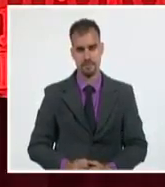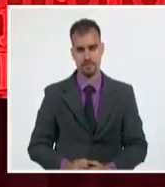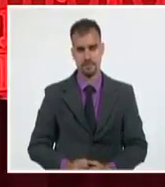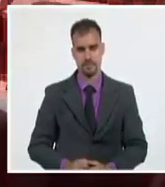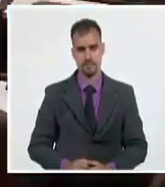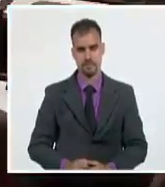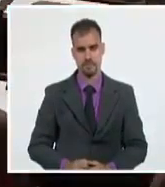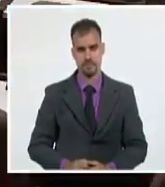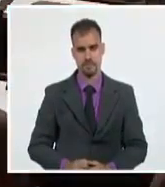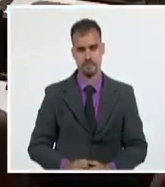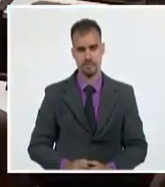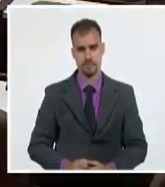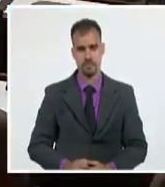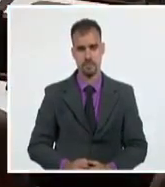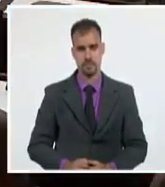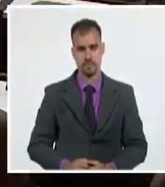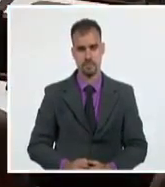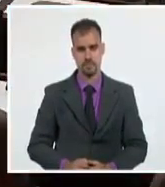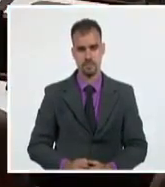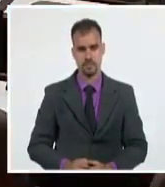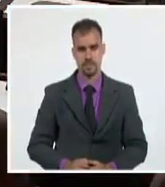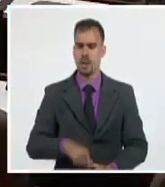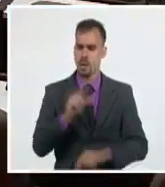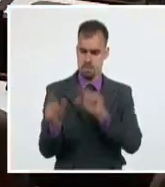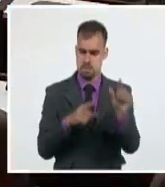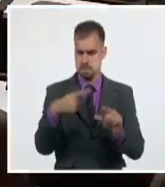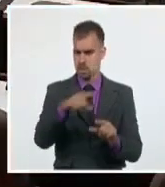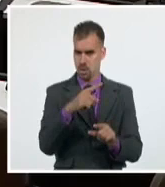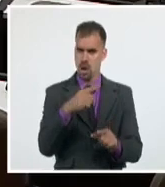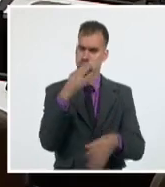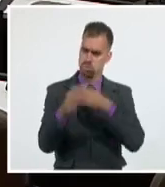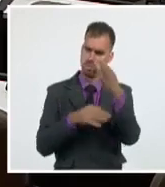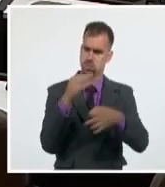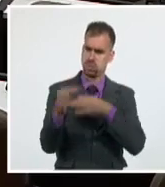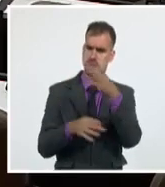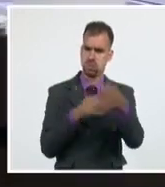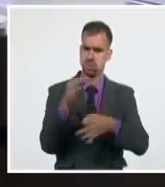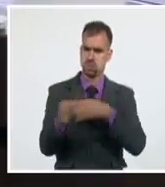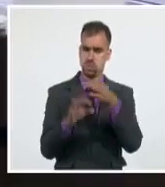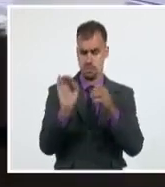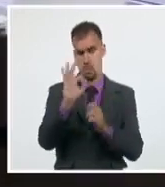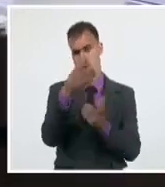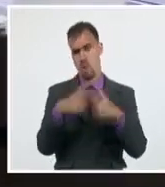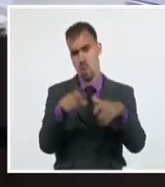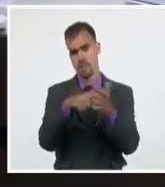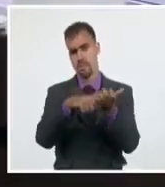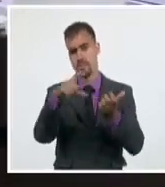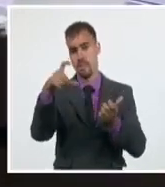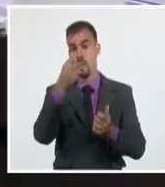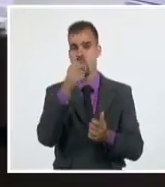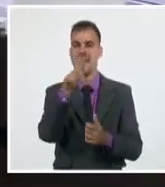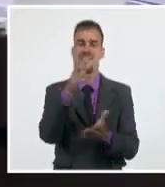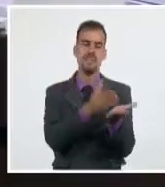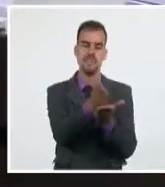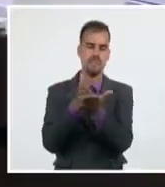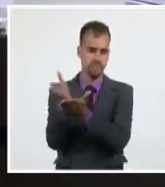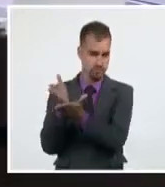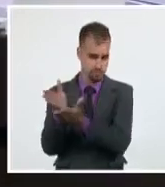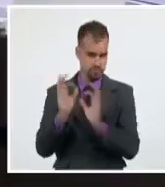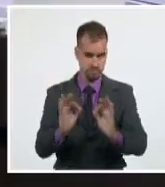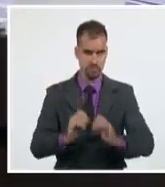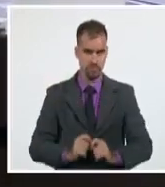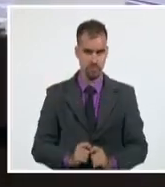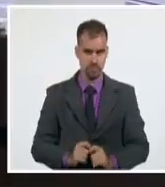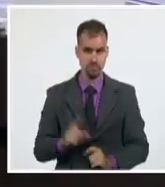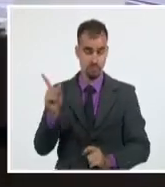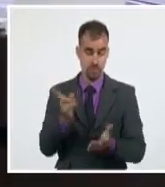Más de un centenar de opiniones aportaron los delegados al Congreso del partido para la actualización de los lineamientos, explicó la integrante del Buró Político del